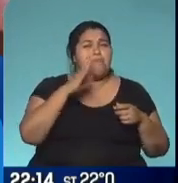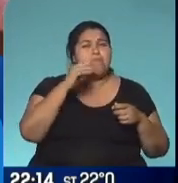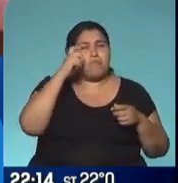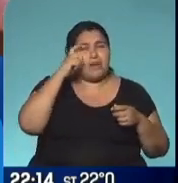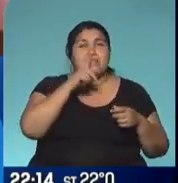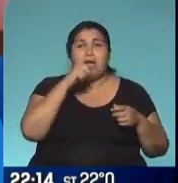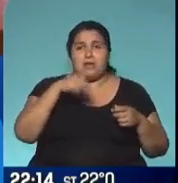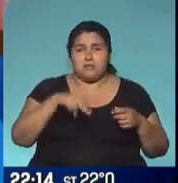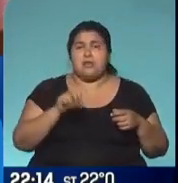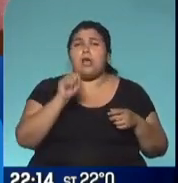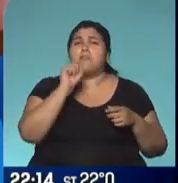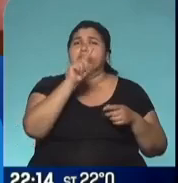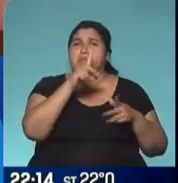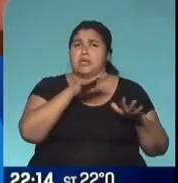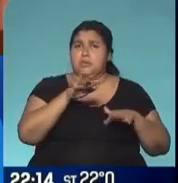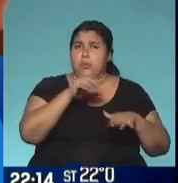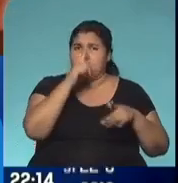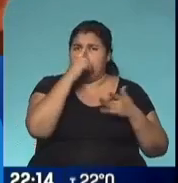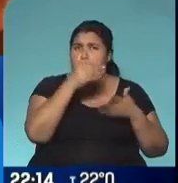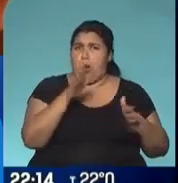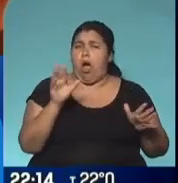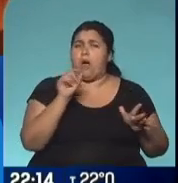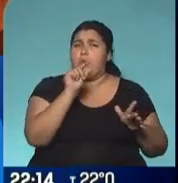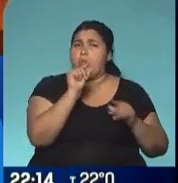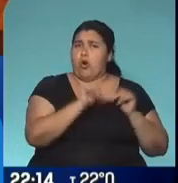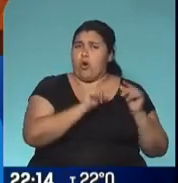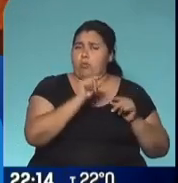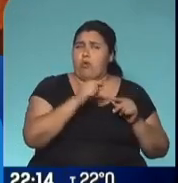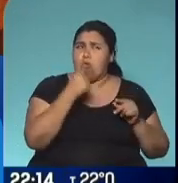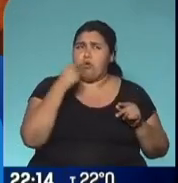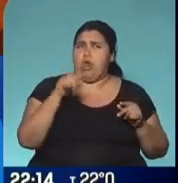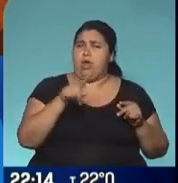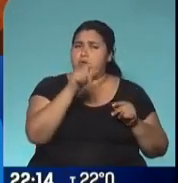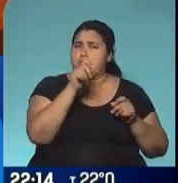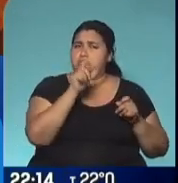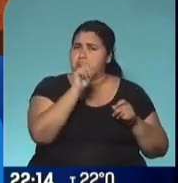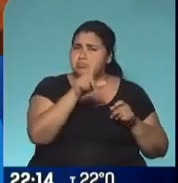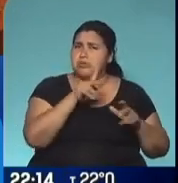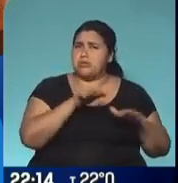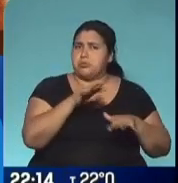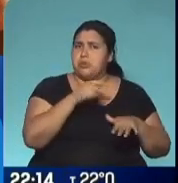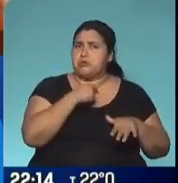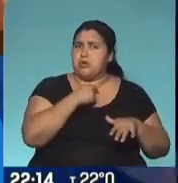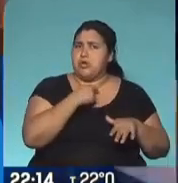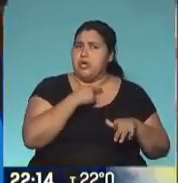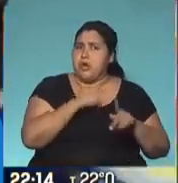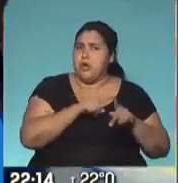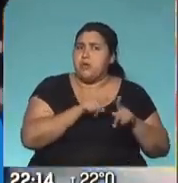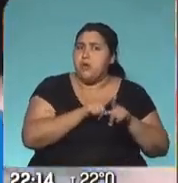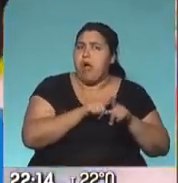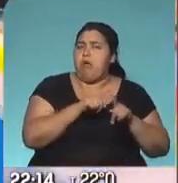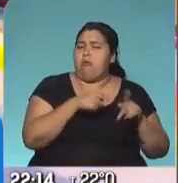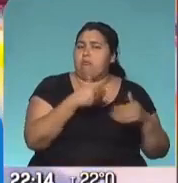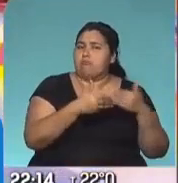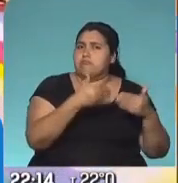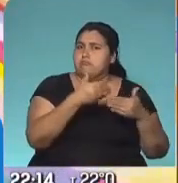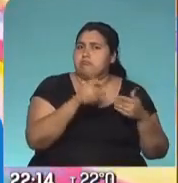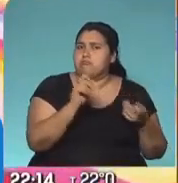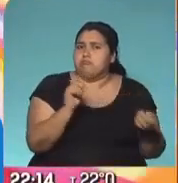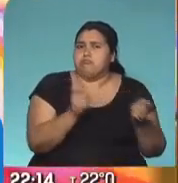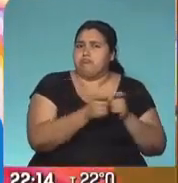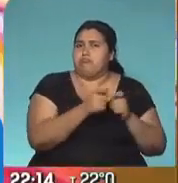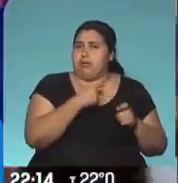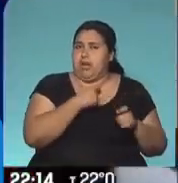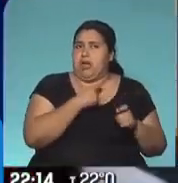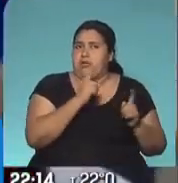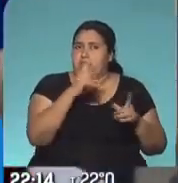expectativa diferente, curiosamente, de todos aquellos que quizás hubieran apostado o hayan apostado anteriormente a mantener a Gran